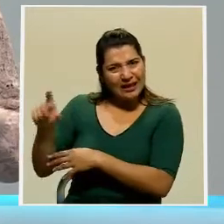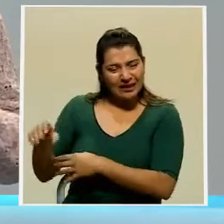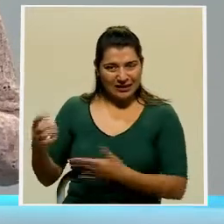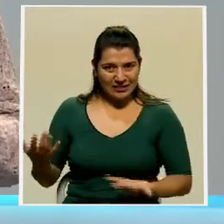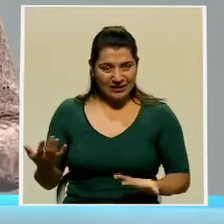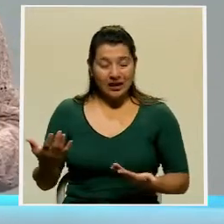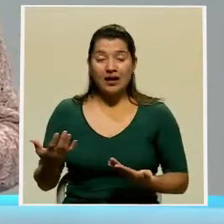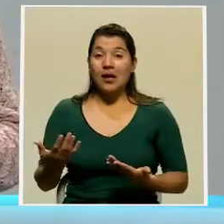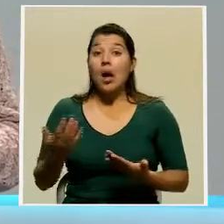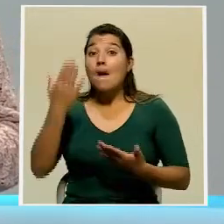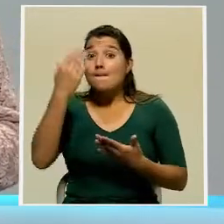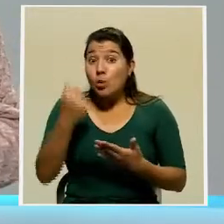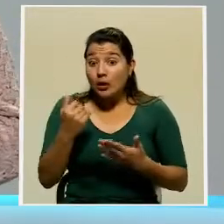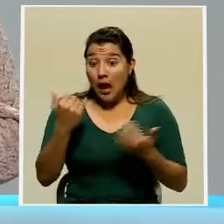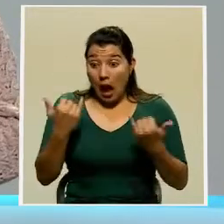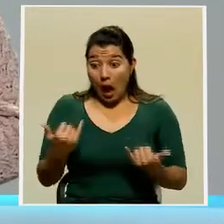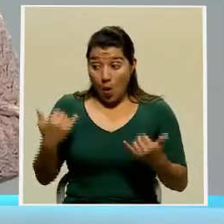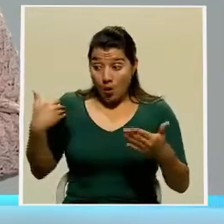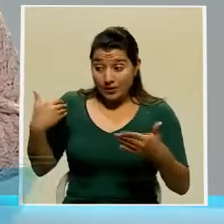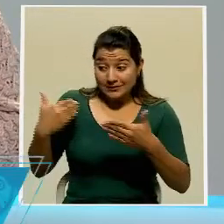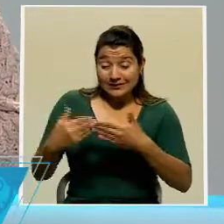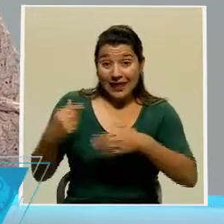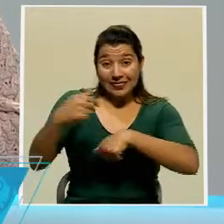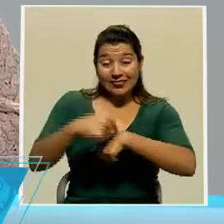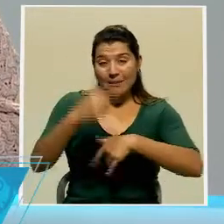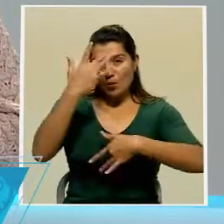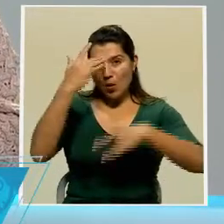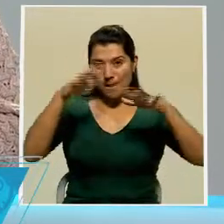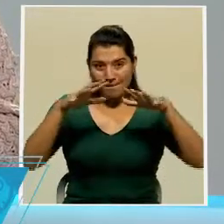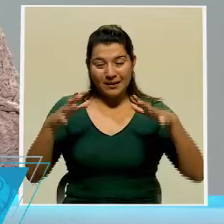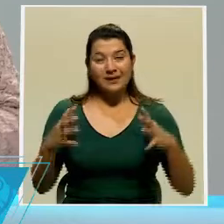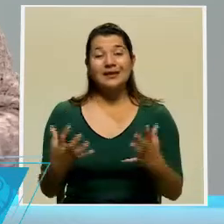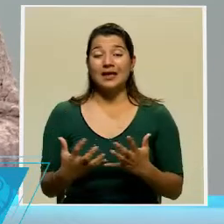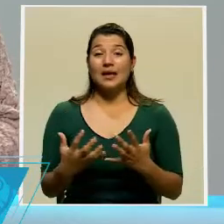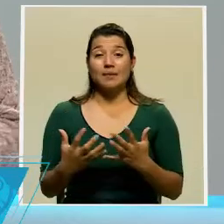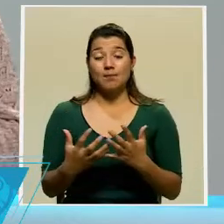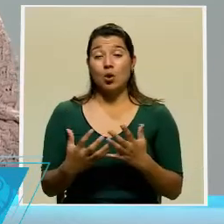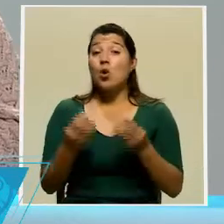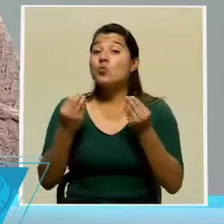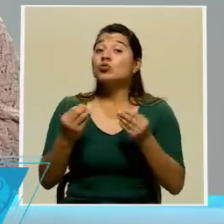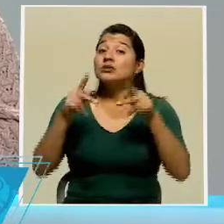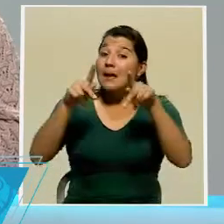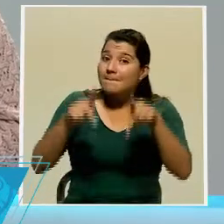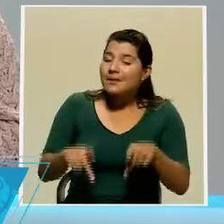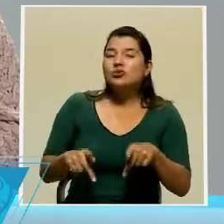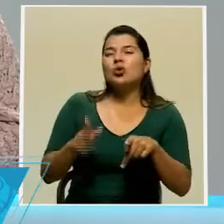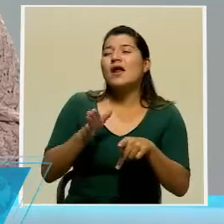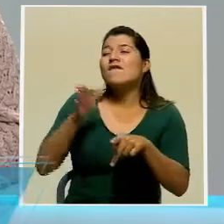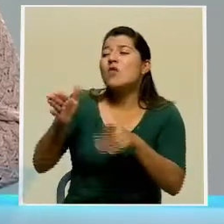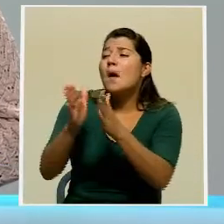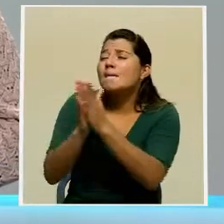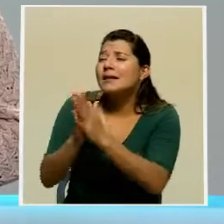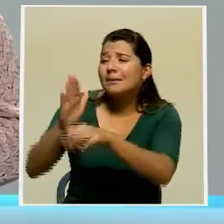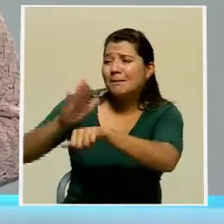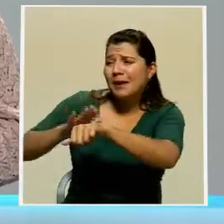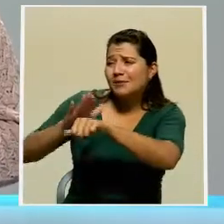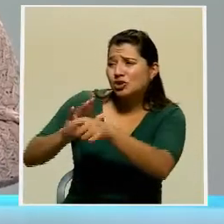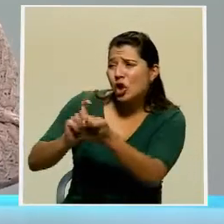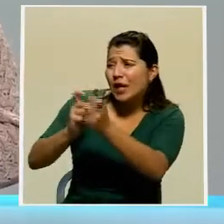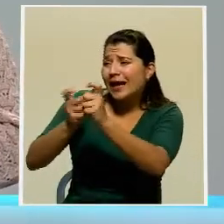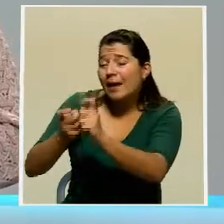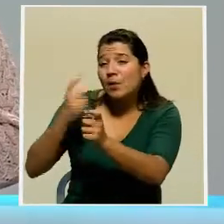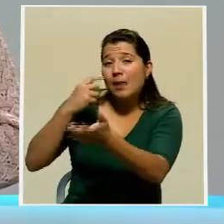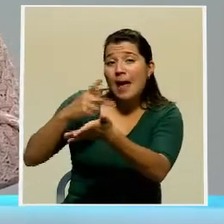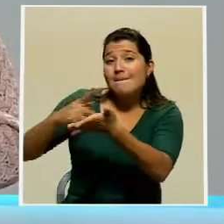durante estos meses de pandemia parte de las readecuaciones han sido debido a las altas deudas por